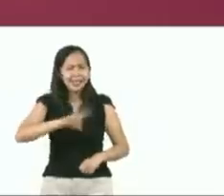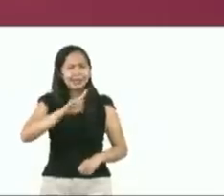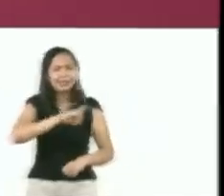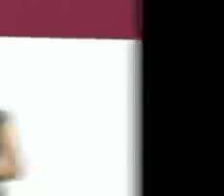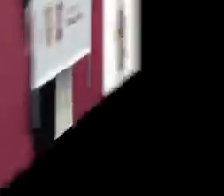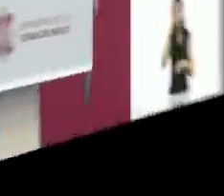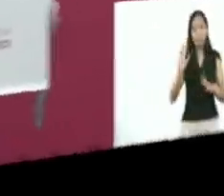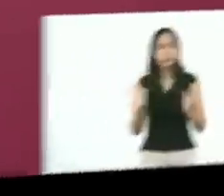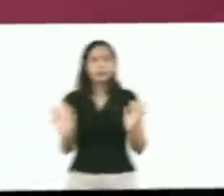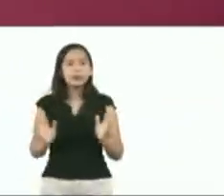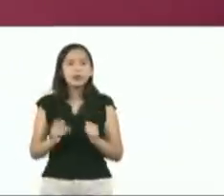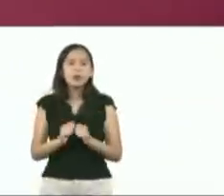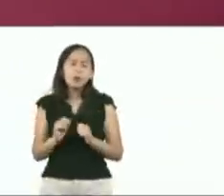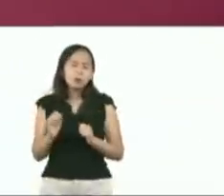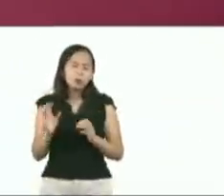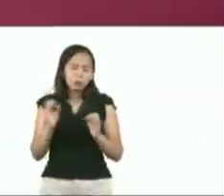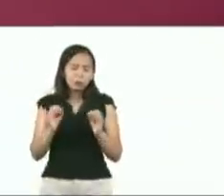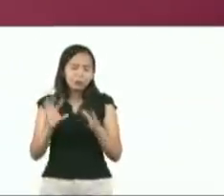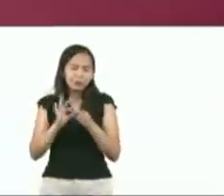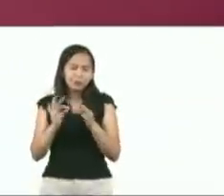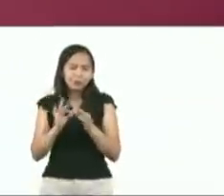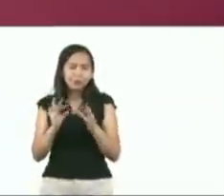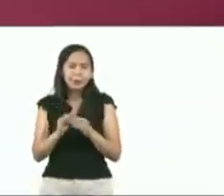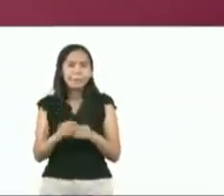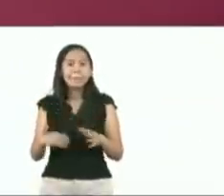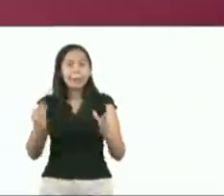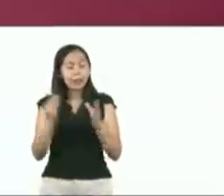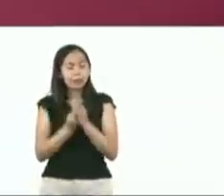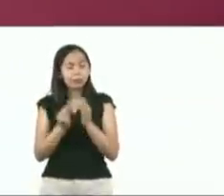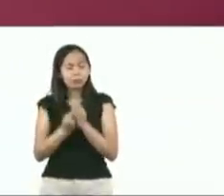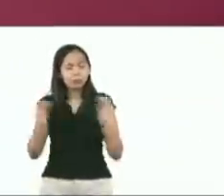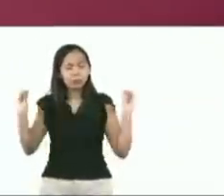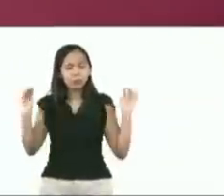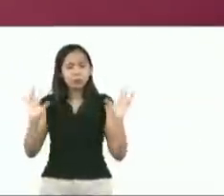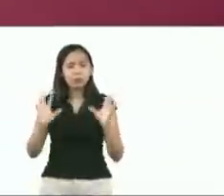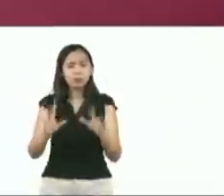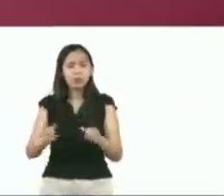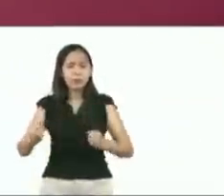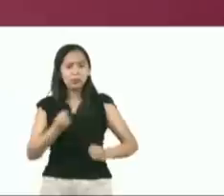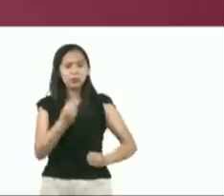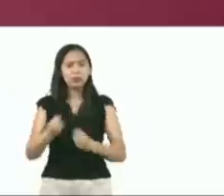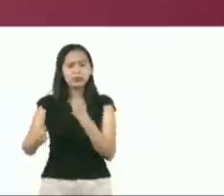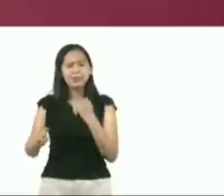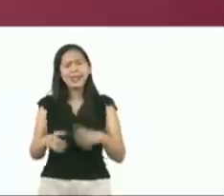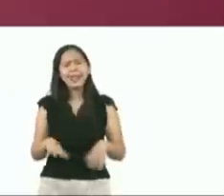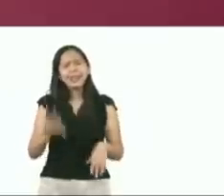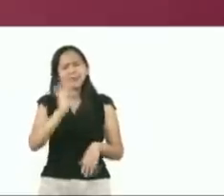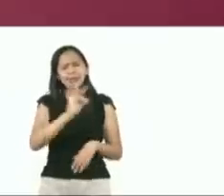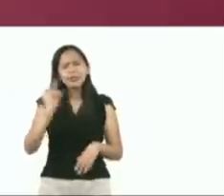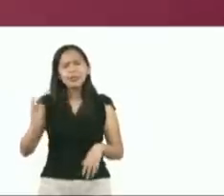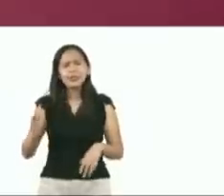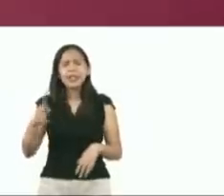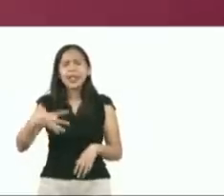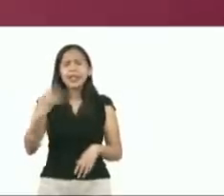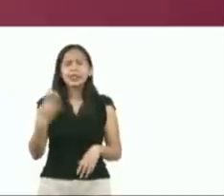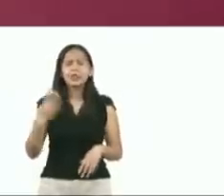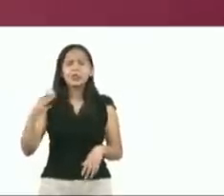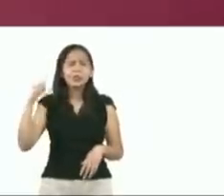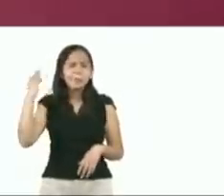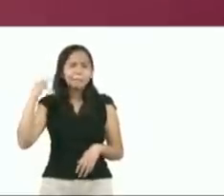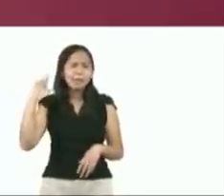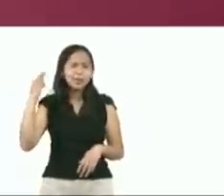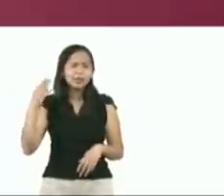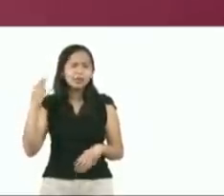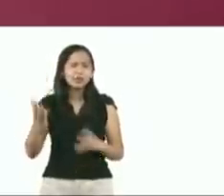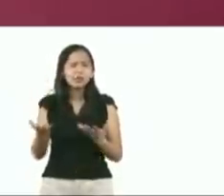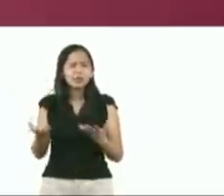gracias y bienvenidos. La clase de boxeo más grande del mundo tenía fecha precisa, un 14 de marzo del año 2019.